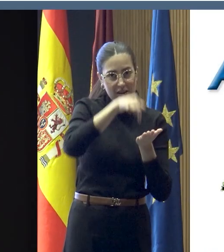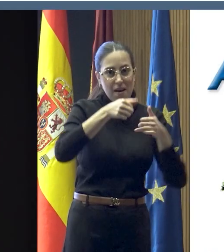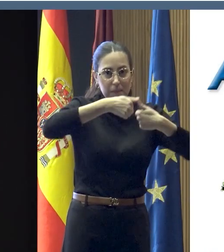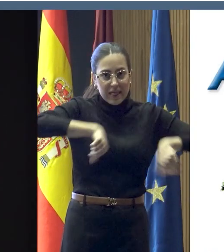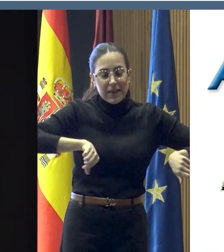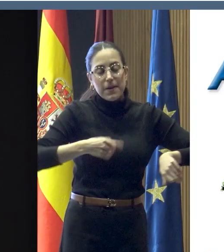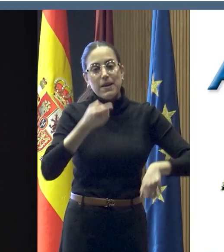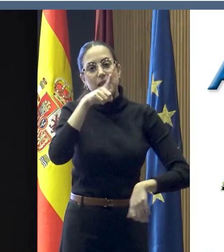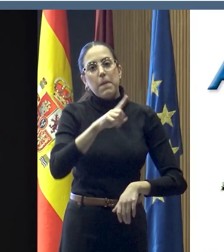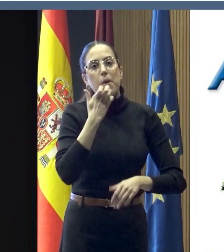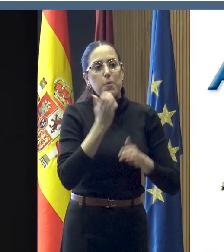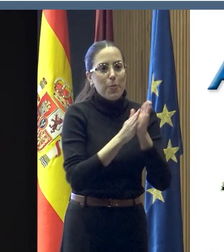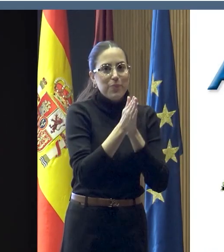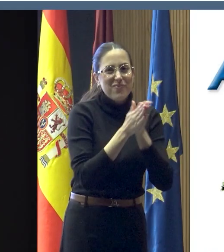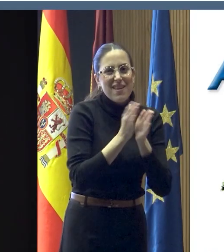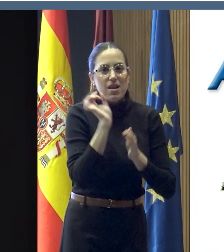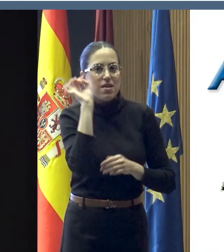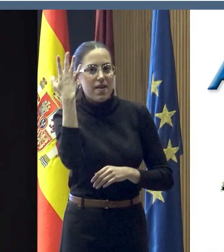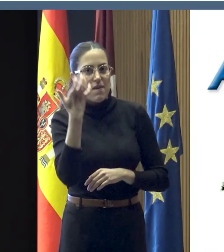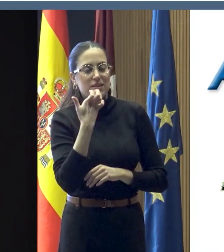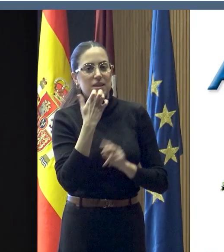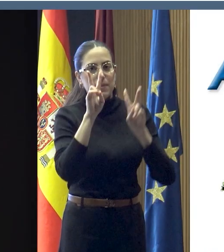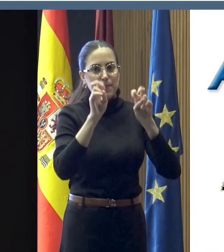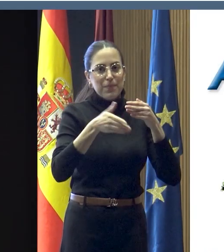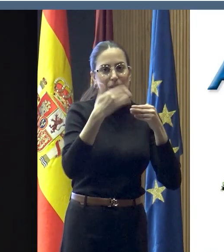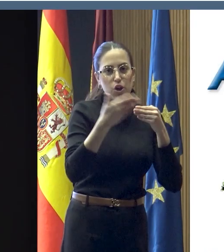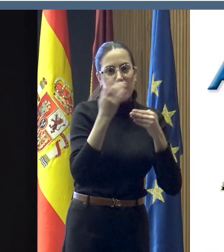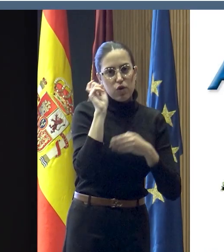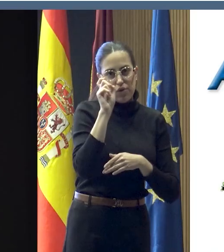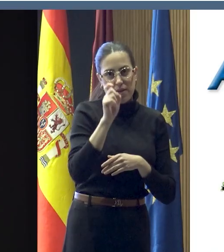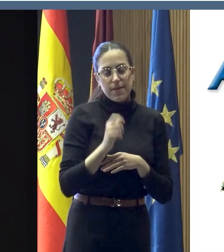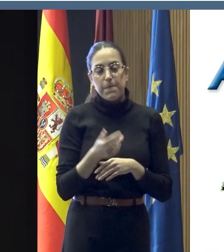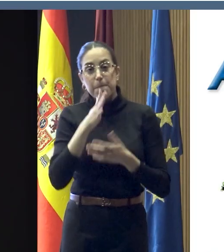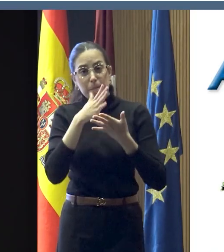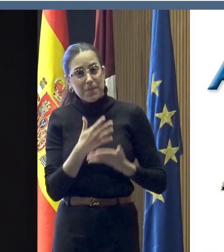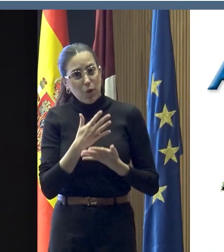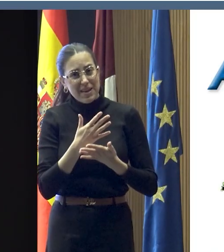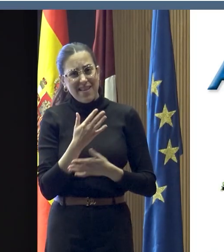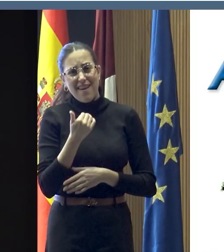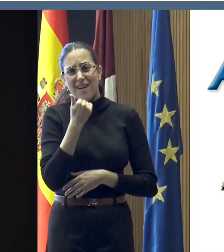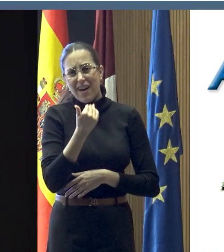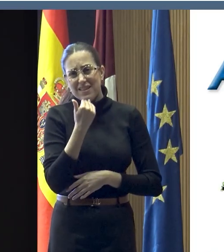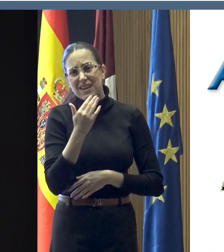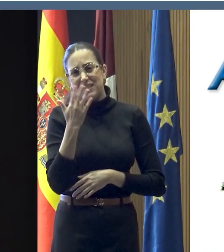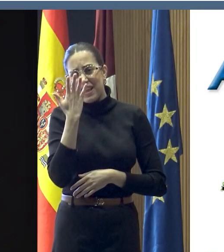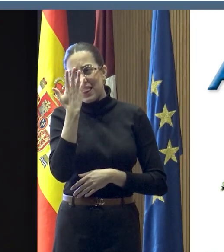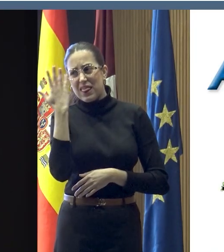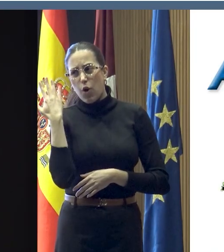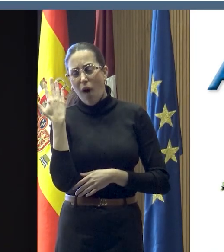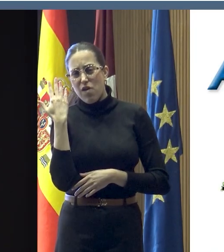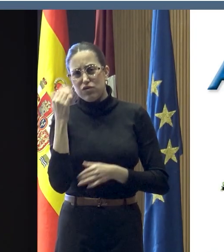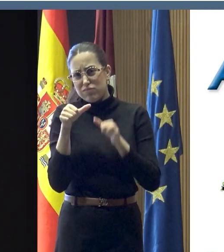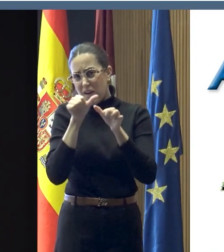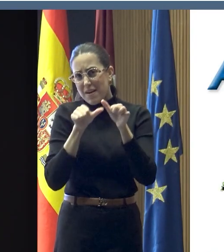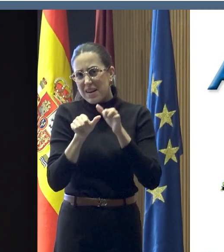también ha impulsado iniciativas de innovación docente. Actualmente y desde hace casi 5 años desempeña